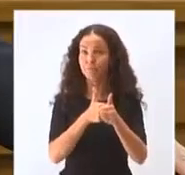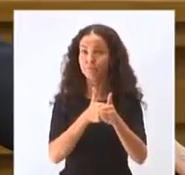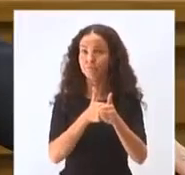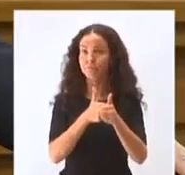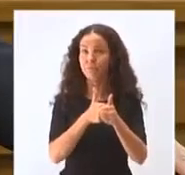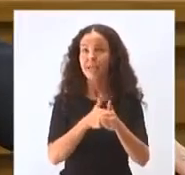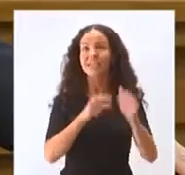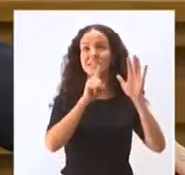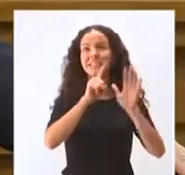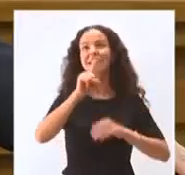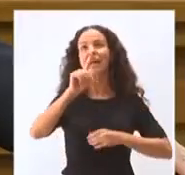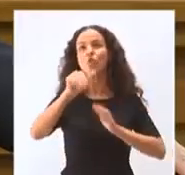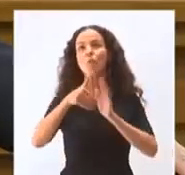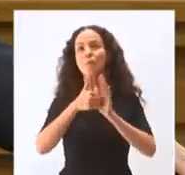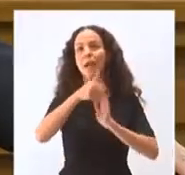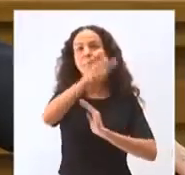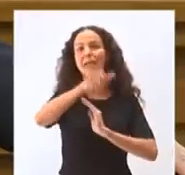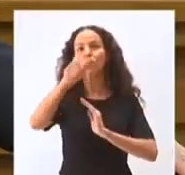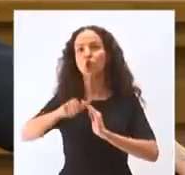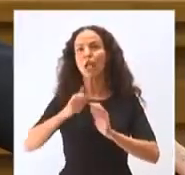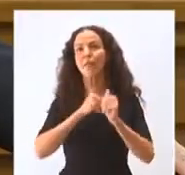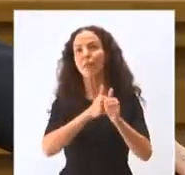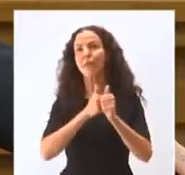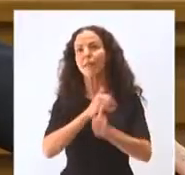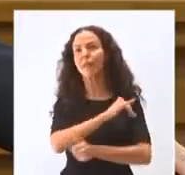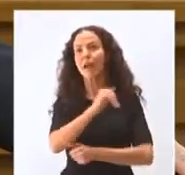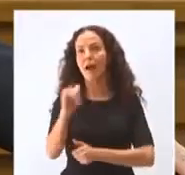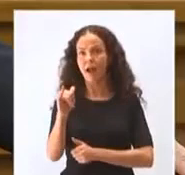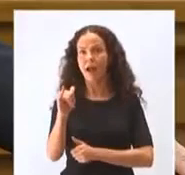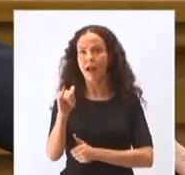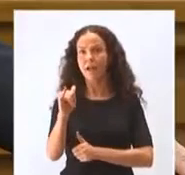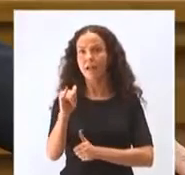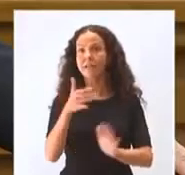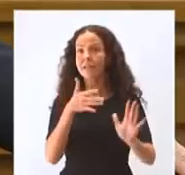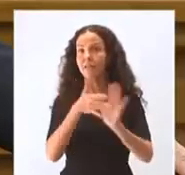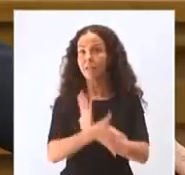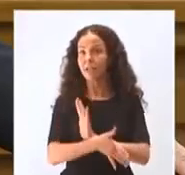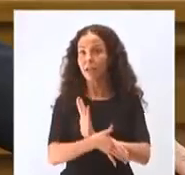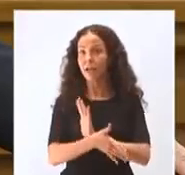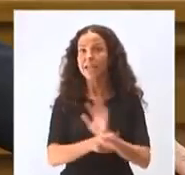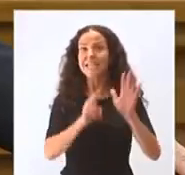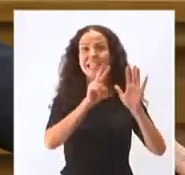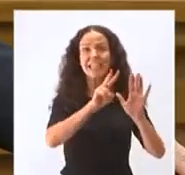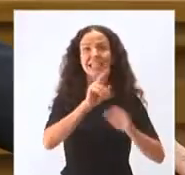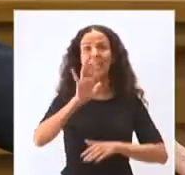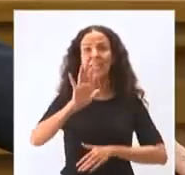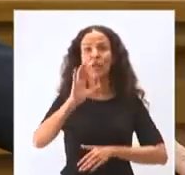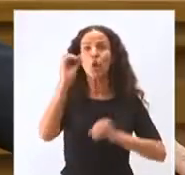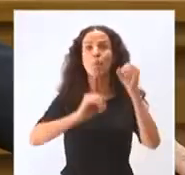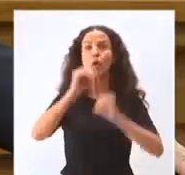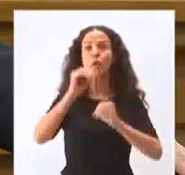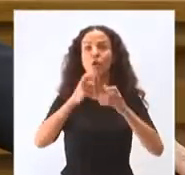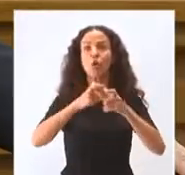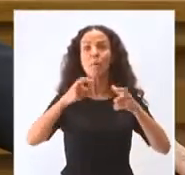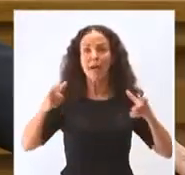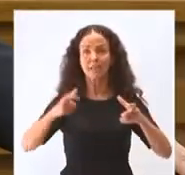61 mil dependientes ahora mismo atendidos estamos hablando ni más ni menos que de un 75 por ciento más